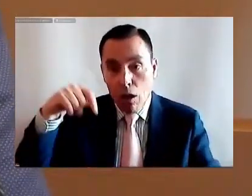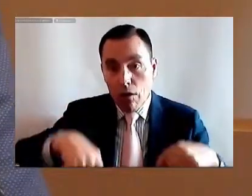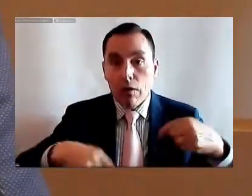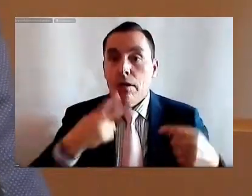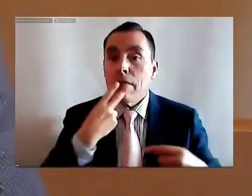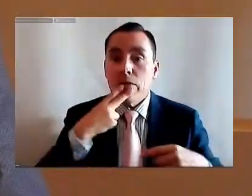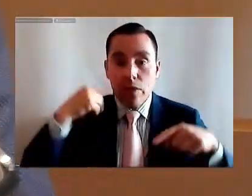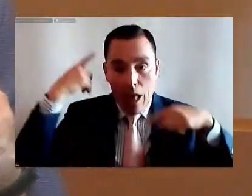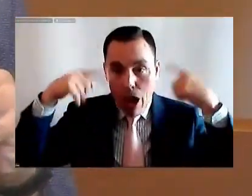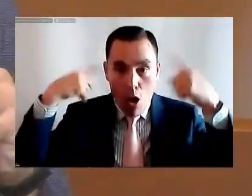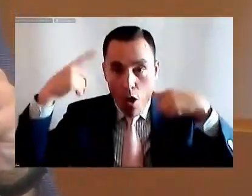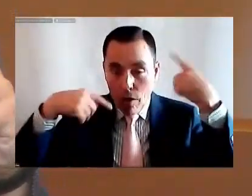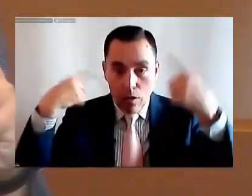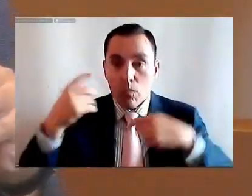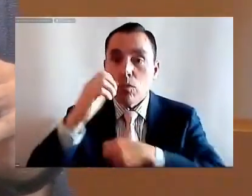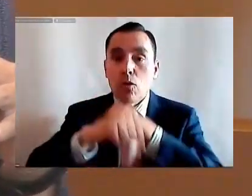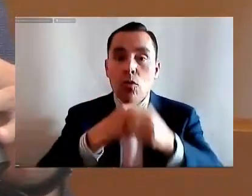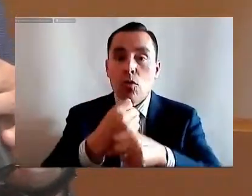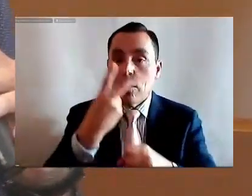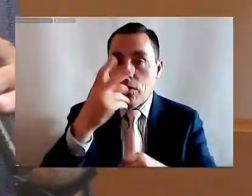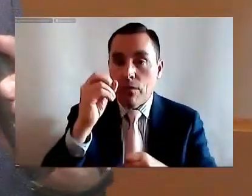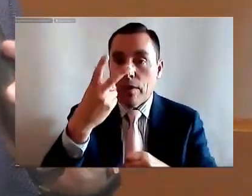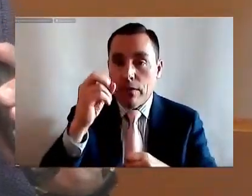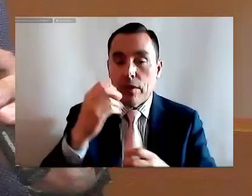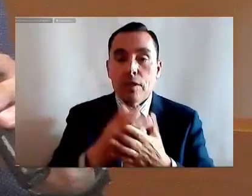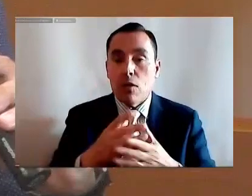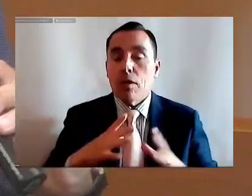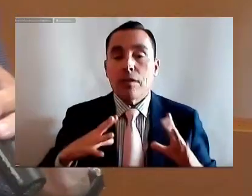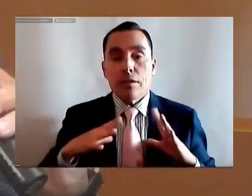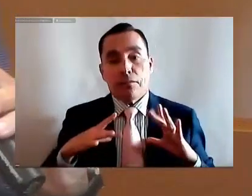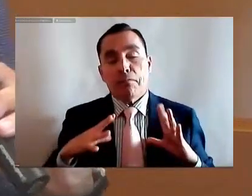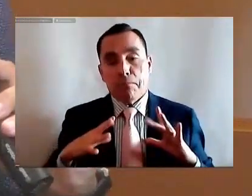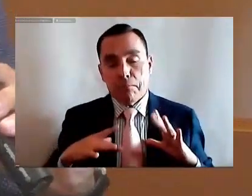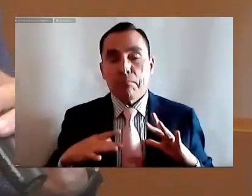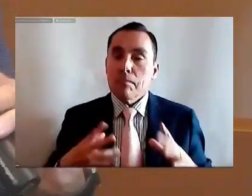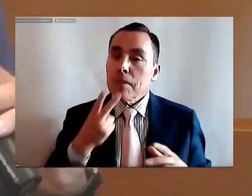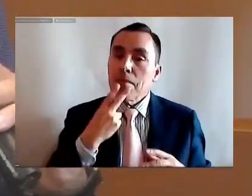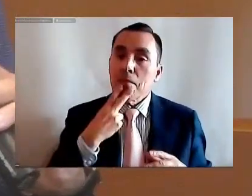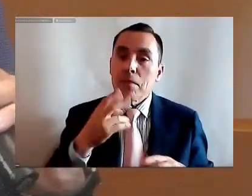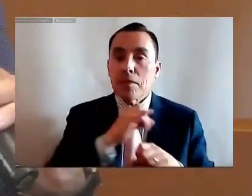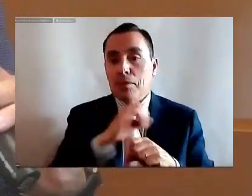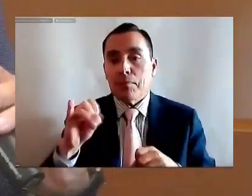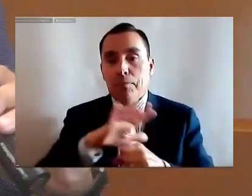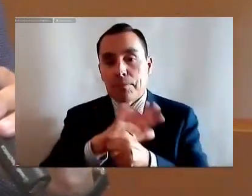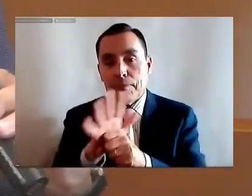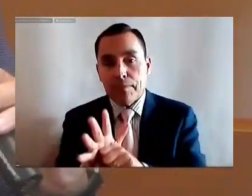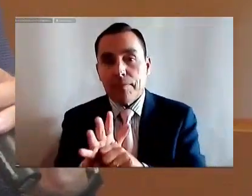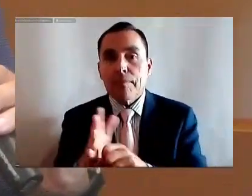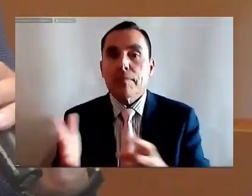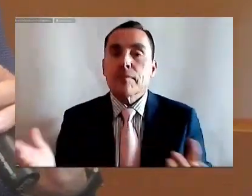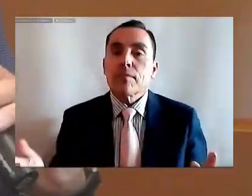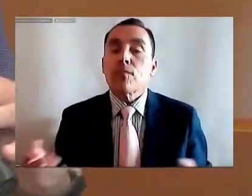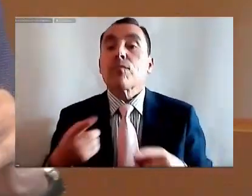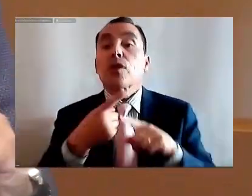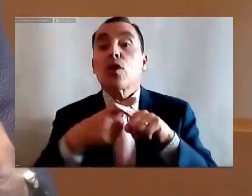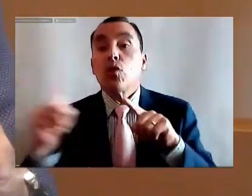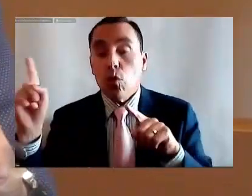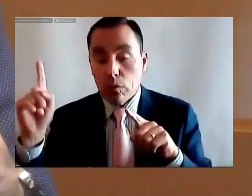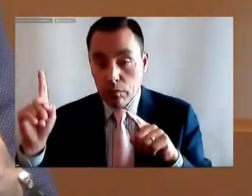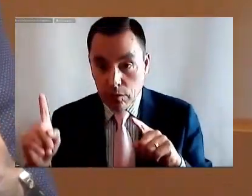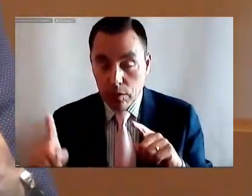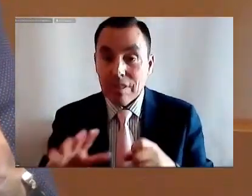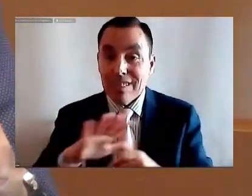como en los años 20, ¿no? Disfrutando la vida nuevamente después de la pandemia. Y lo otro que evidenció la